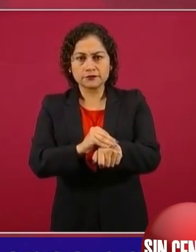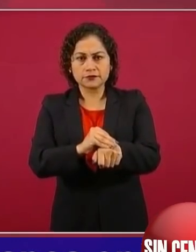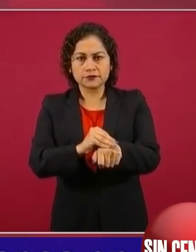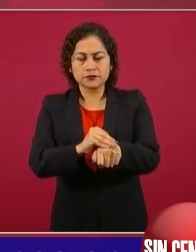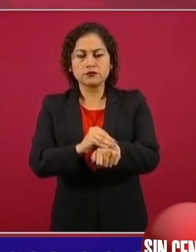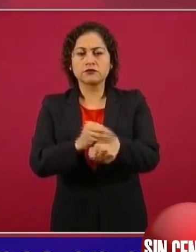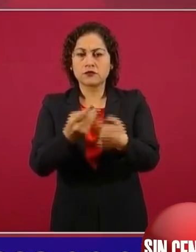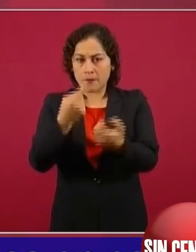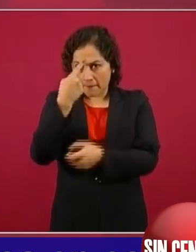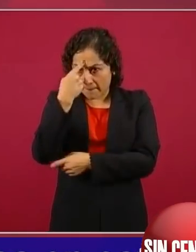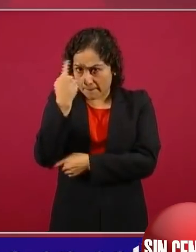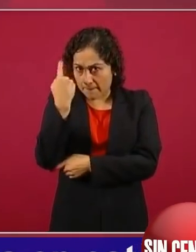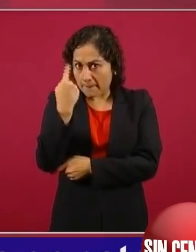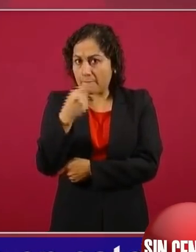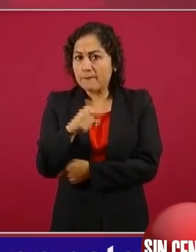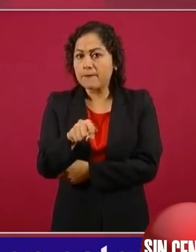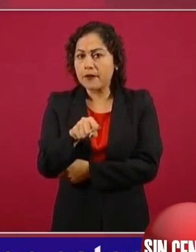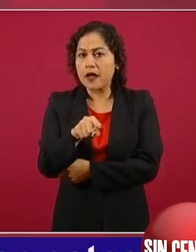compras